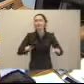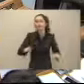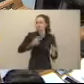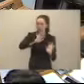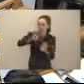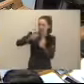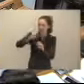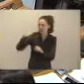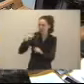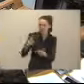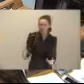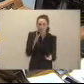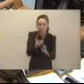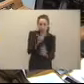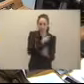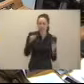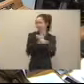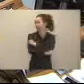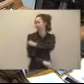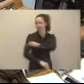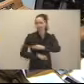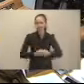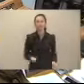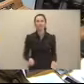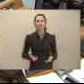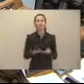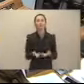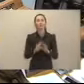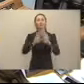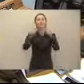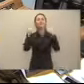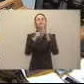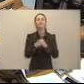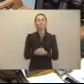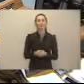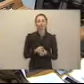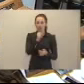que contrasta con anteriores intervenciones y no las enmienda.